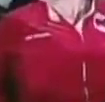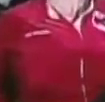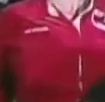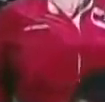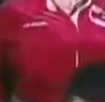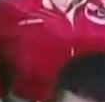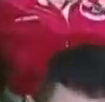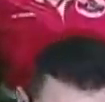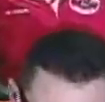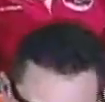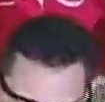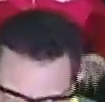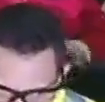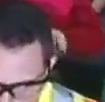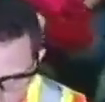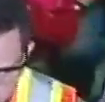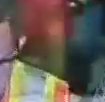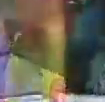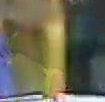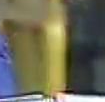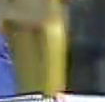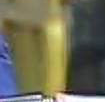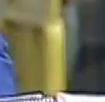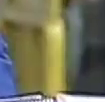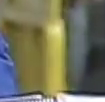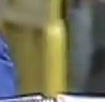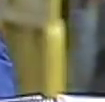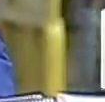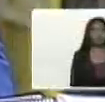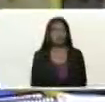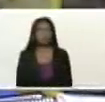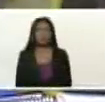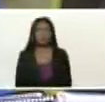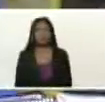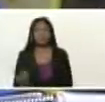¡Bravo! Se acerca las Navidades felices y en paz.